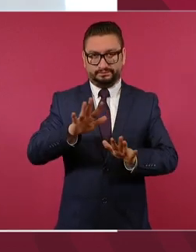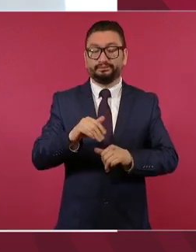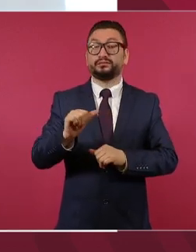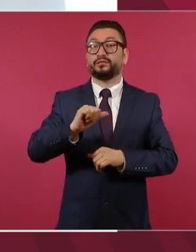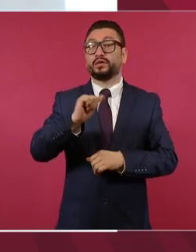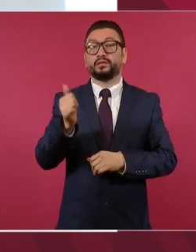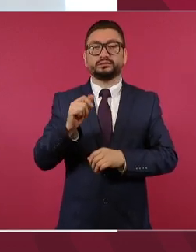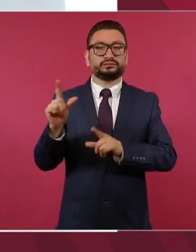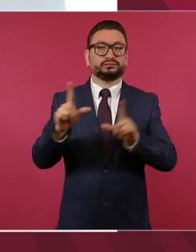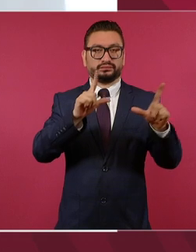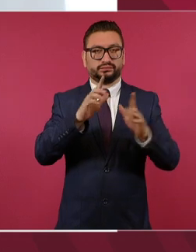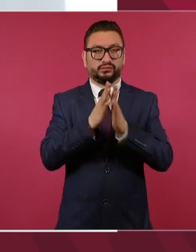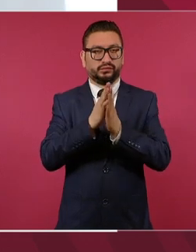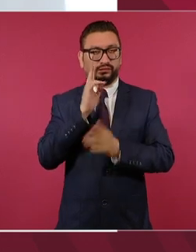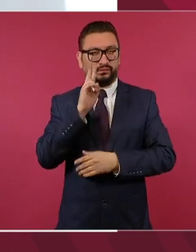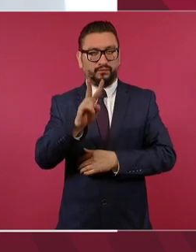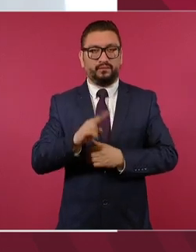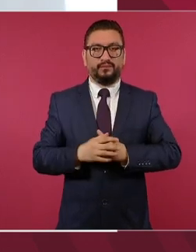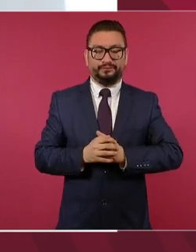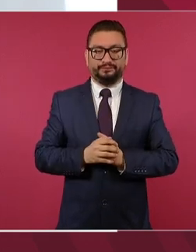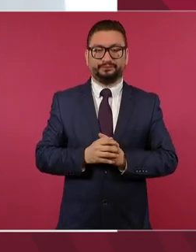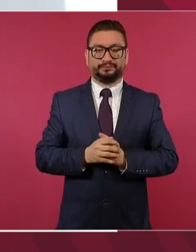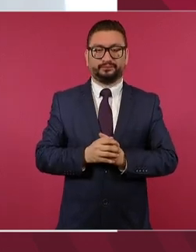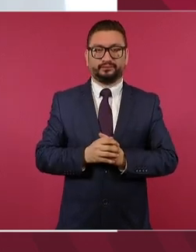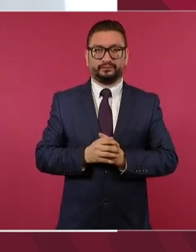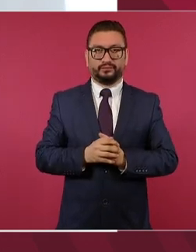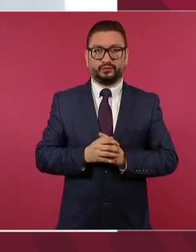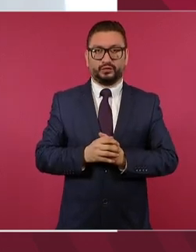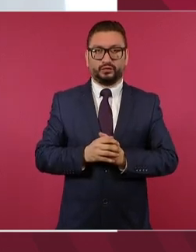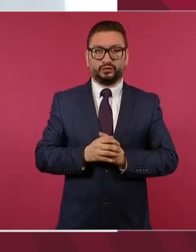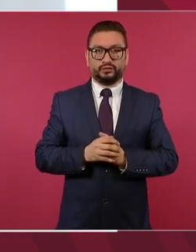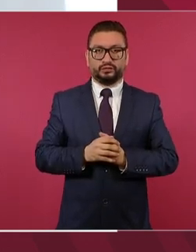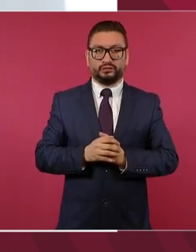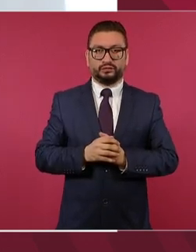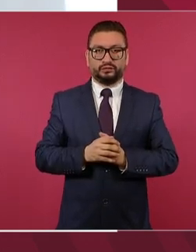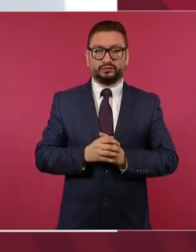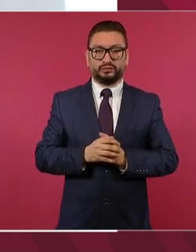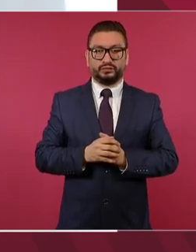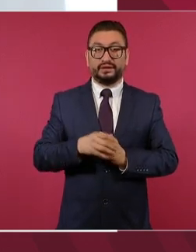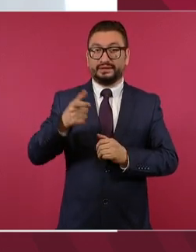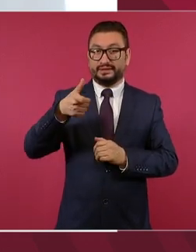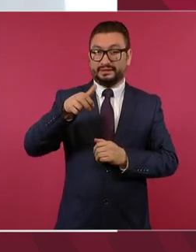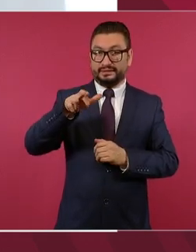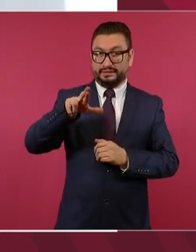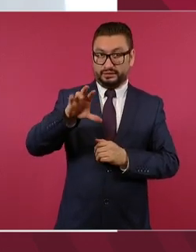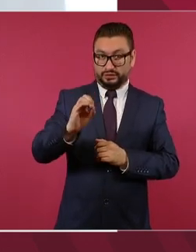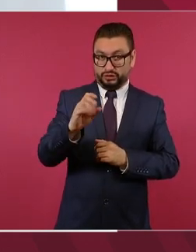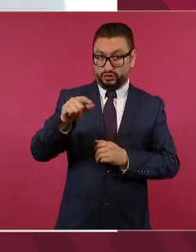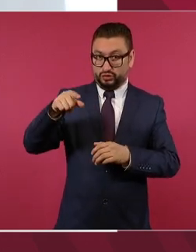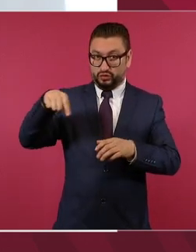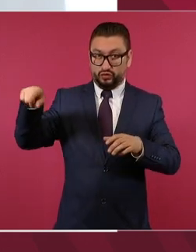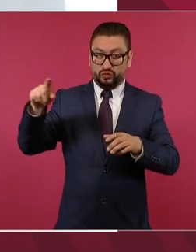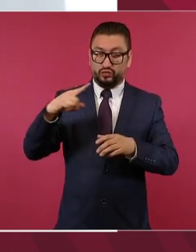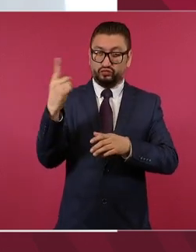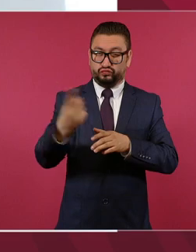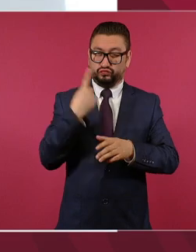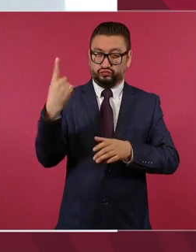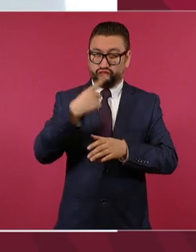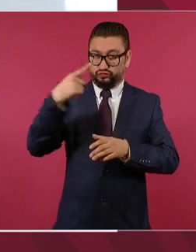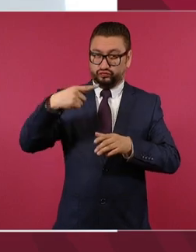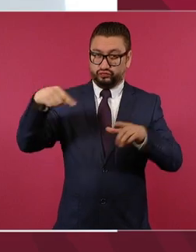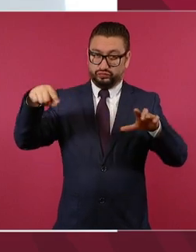por favor, si son tan amables, después de su ingreso por Quintana Roo y cruce la península